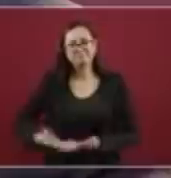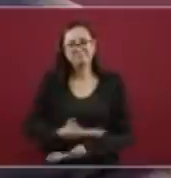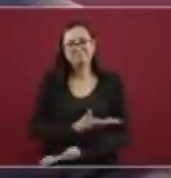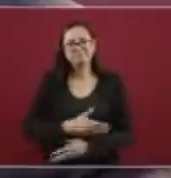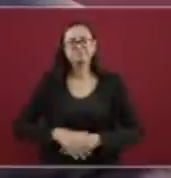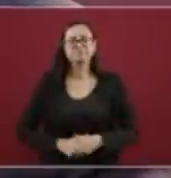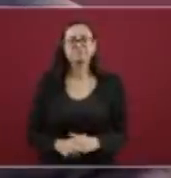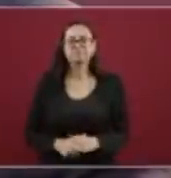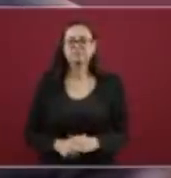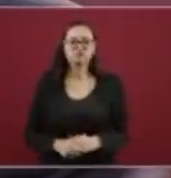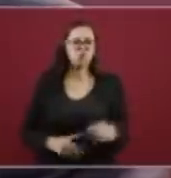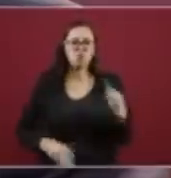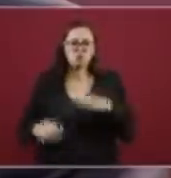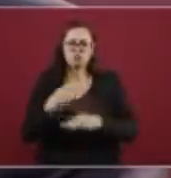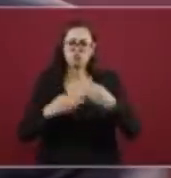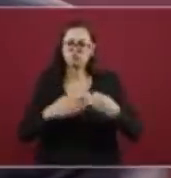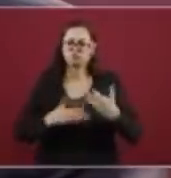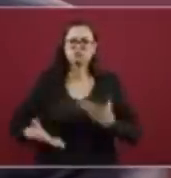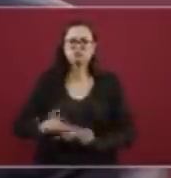entre todos,